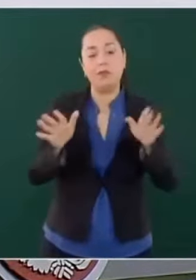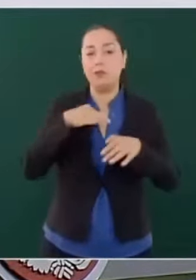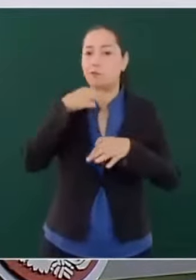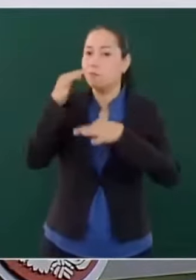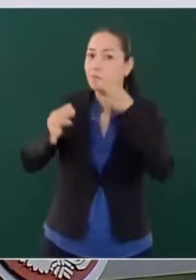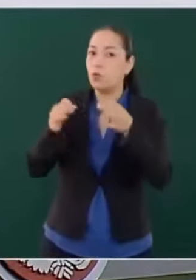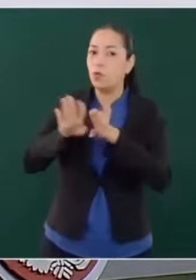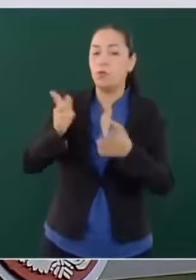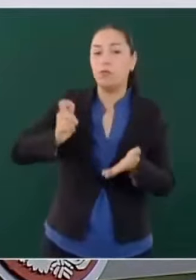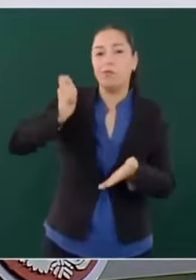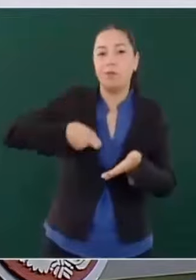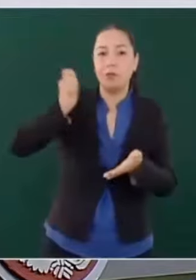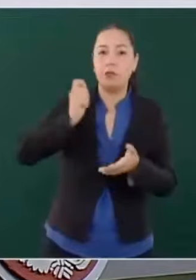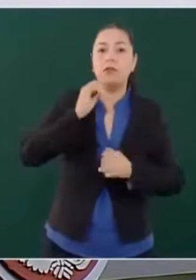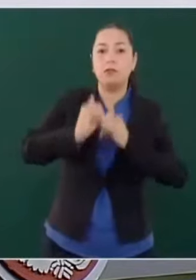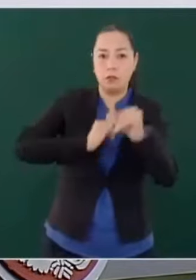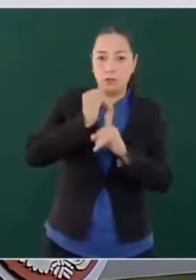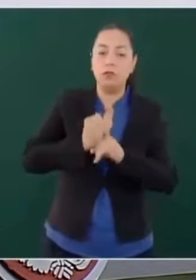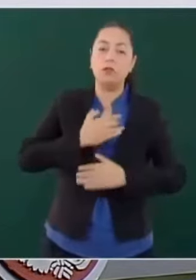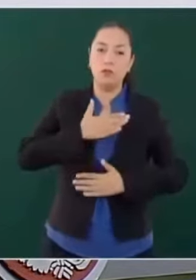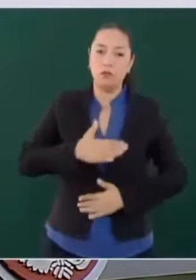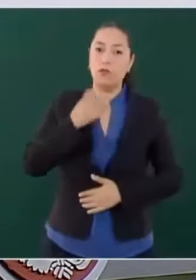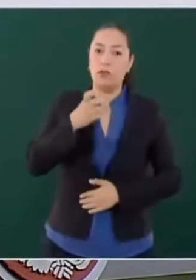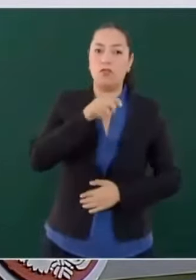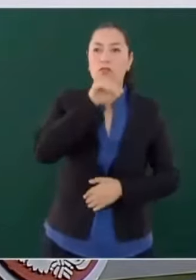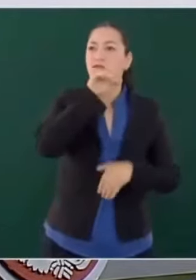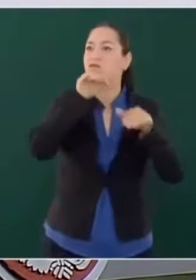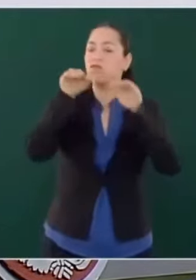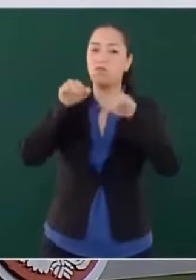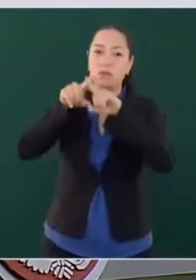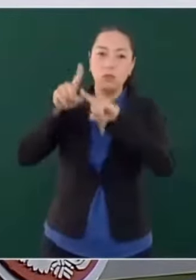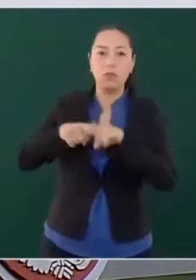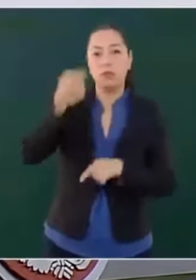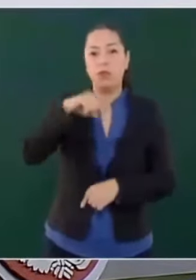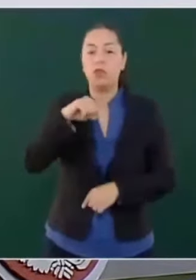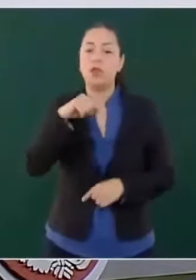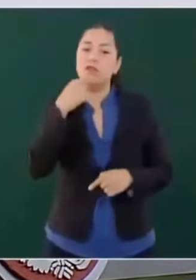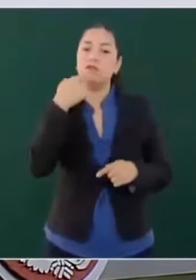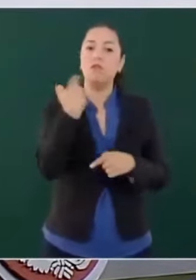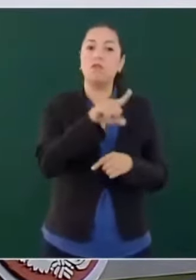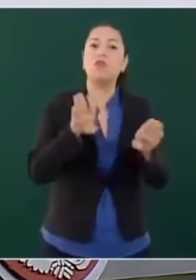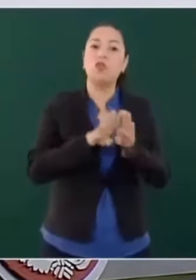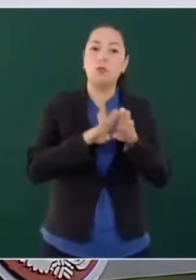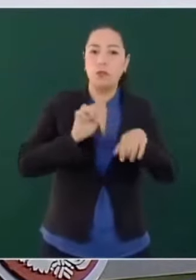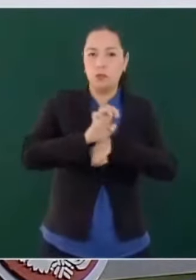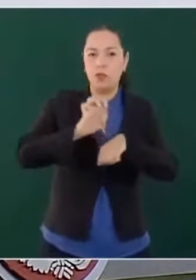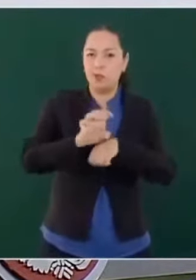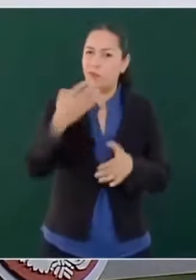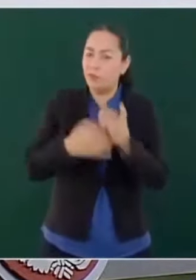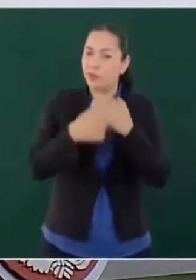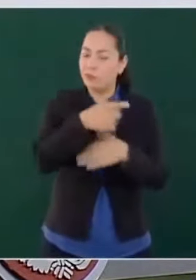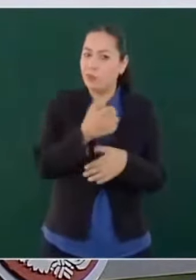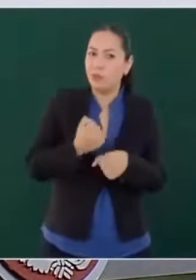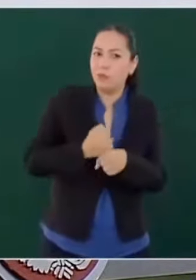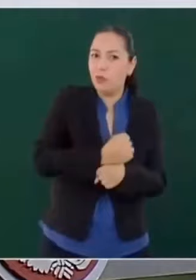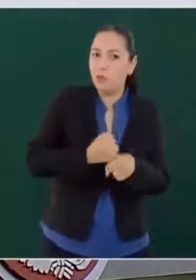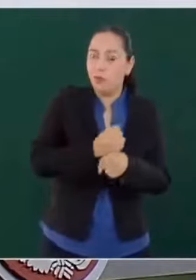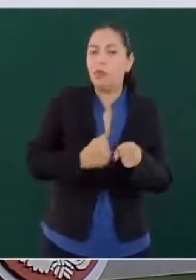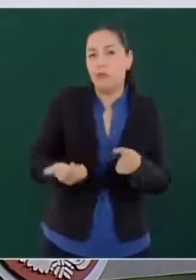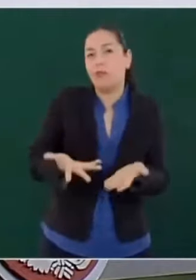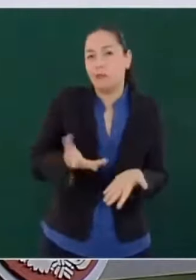Corte Internacional de Justicia y a otras instancias para denunciar a Ecuador por violaciones al derecho internacional. Se